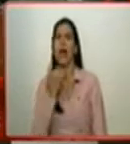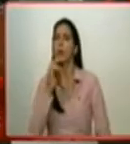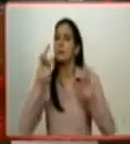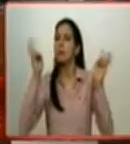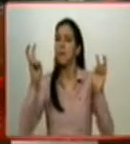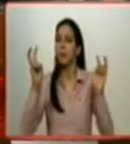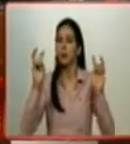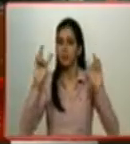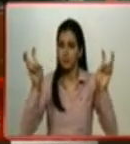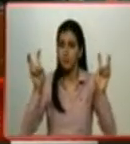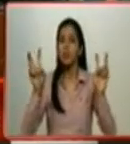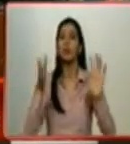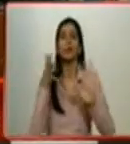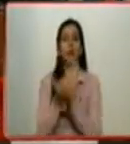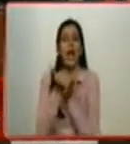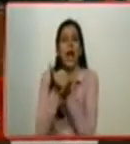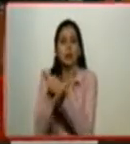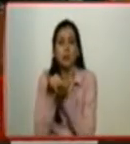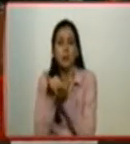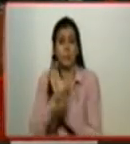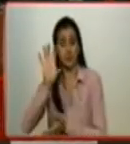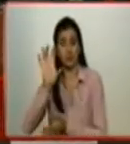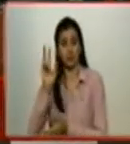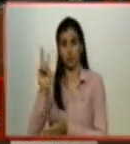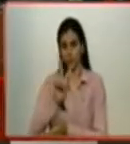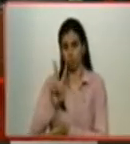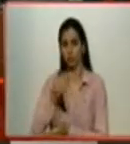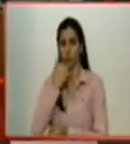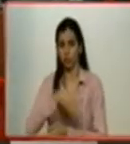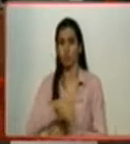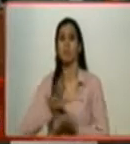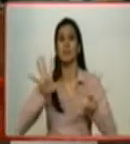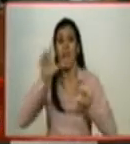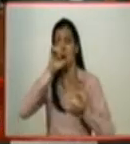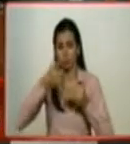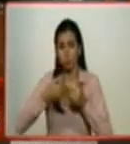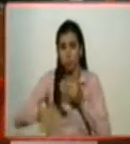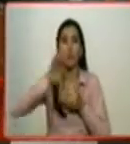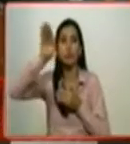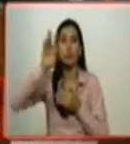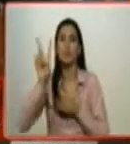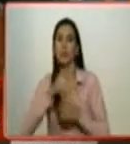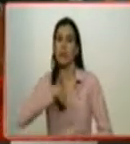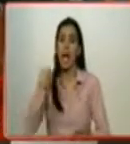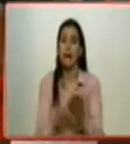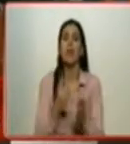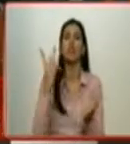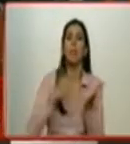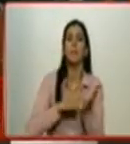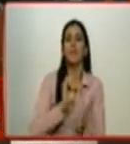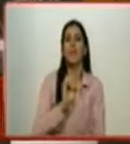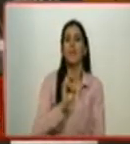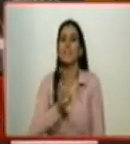que vislumbra lo que va a ser la cooperación entre nuestros países en los próximos 10 años. Venezuela-China al 2025. ¿Cómo va a